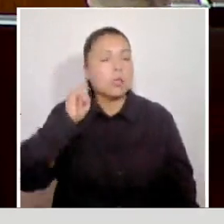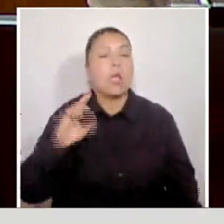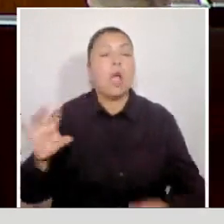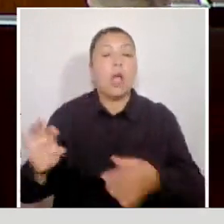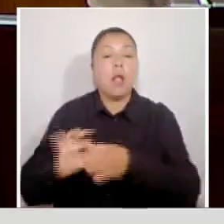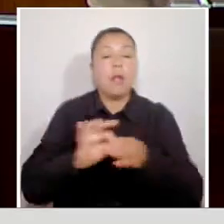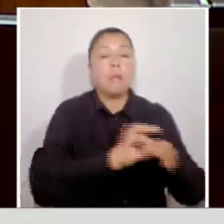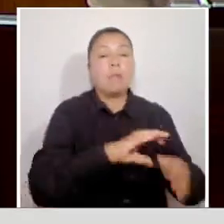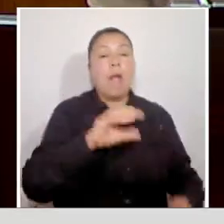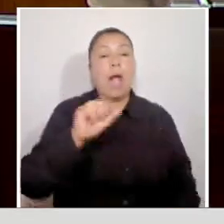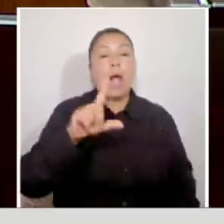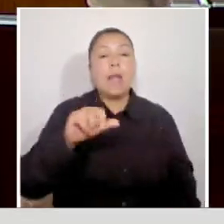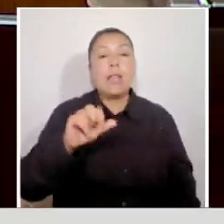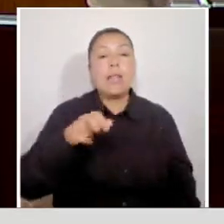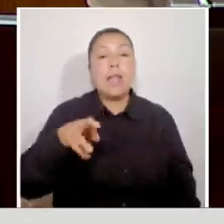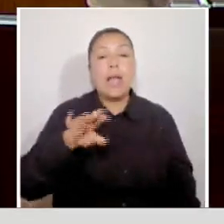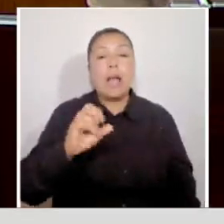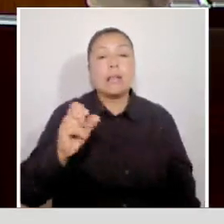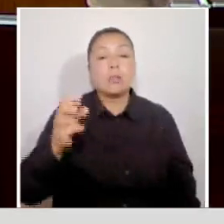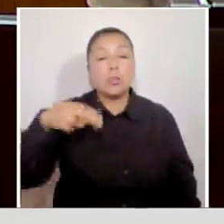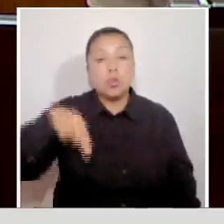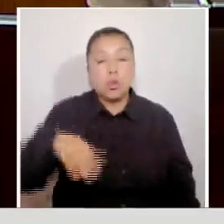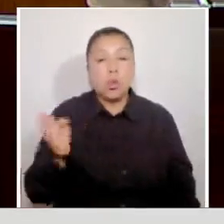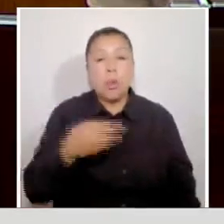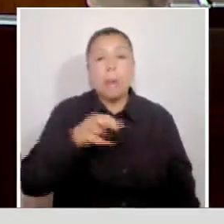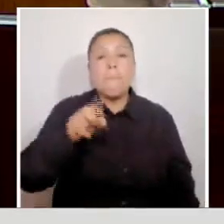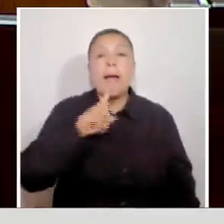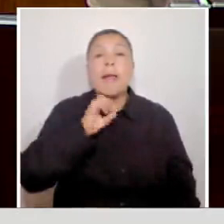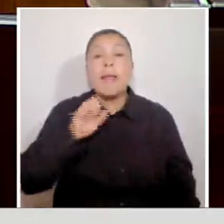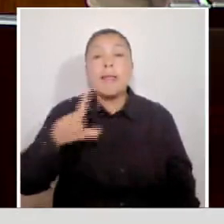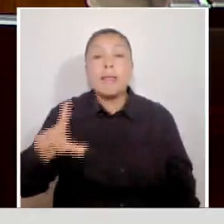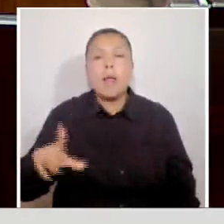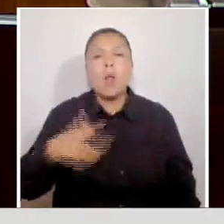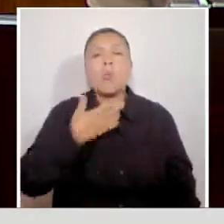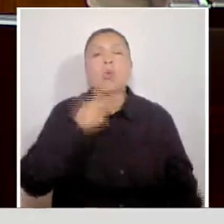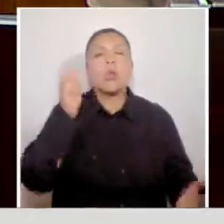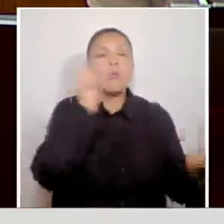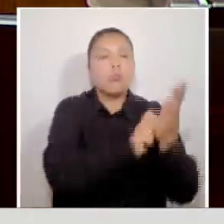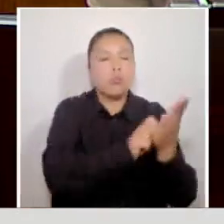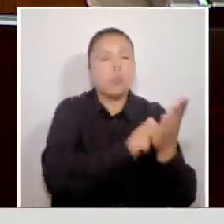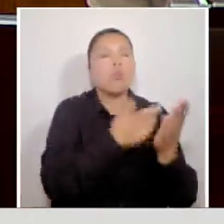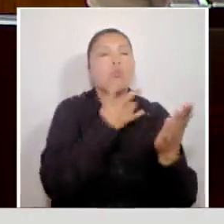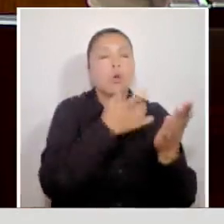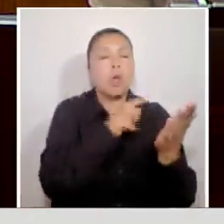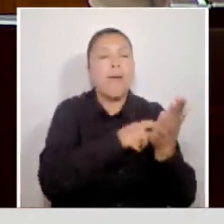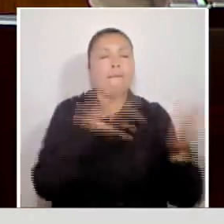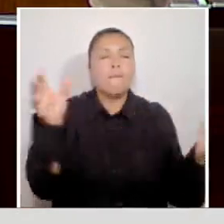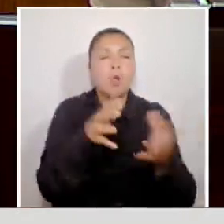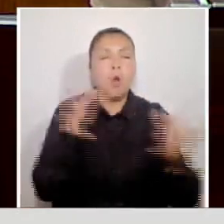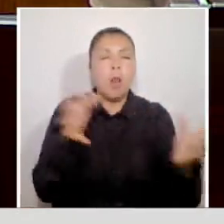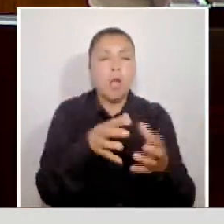ación parental Y por qué Porque tipifica como violencia